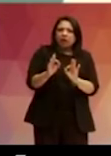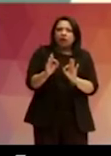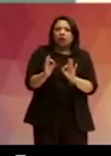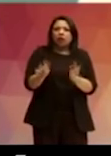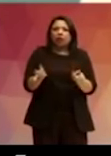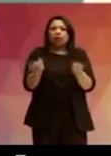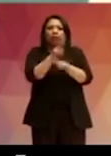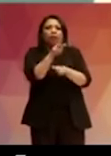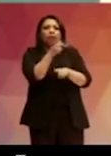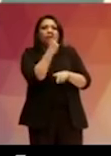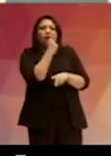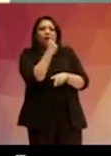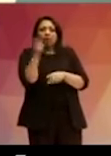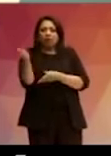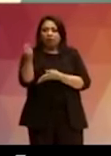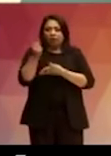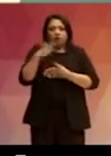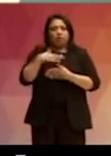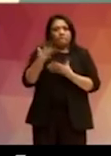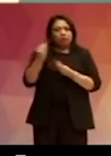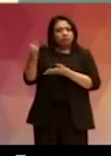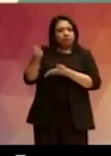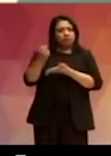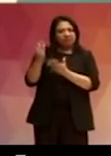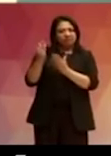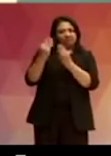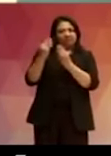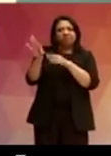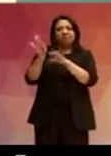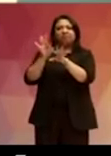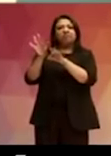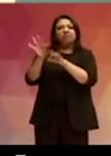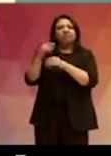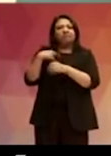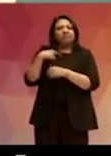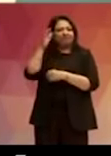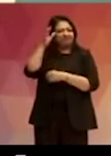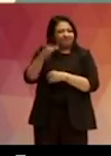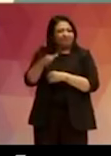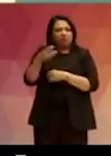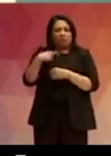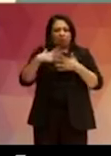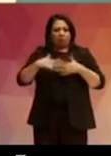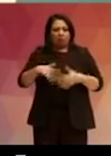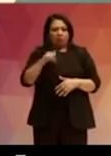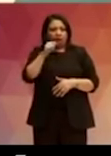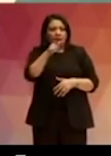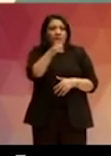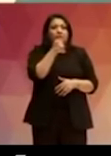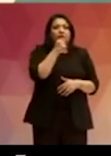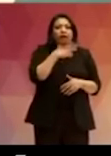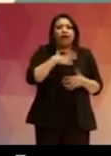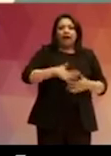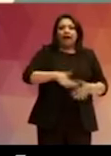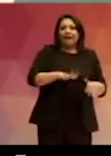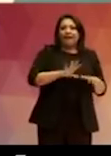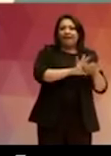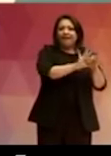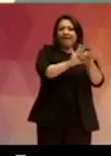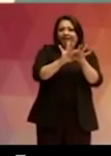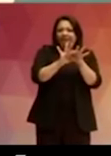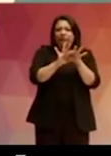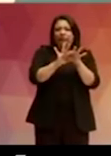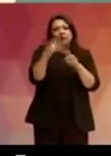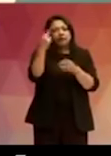policía. Tienen más recursos, tienen más opciones, el delincuente no tiene uniforme, el policía sí. Y entonces tenemos nosotros